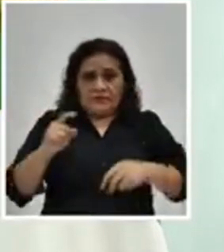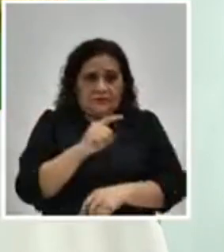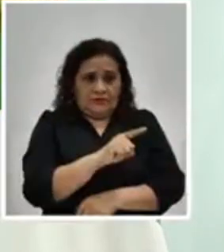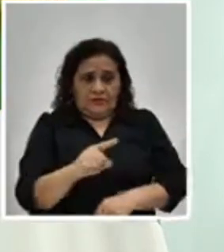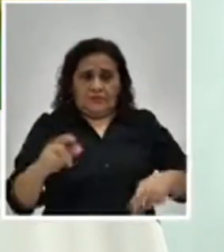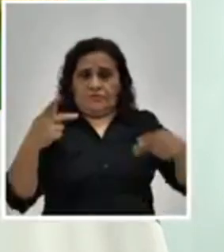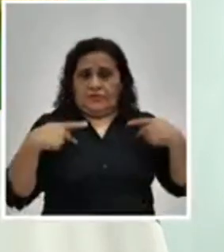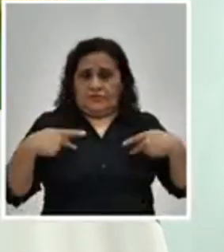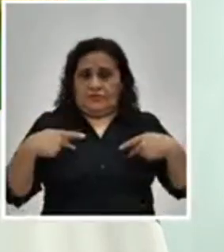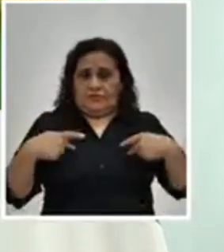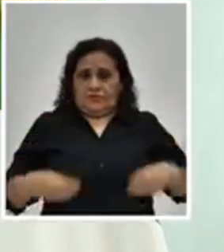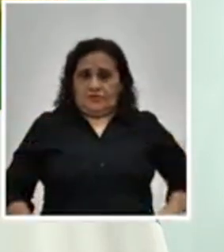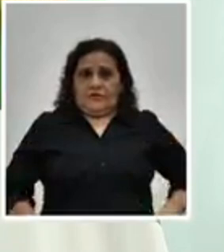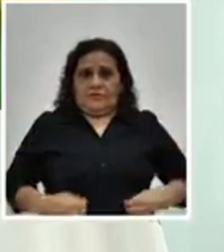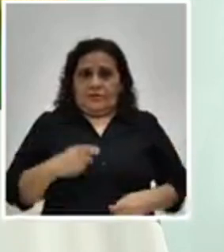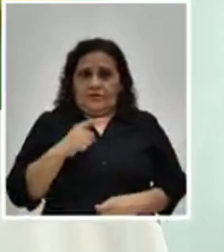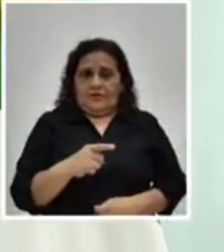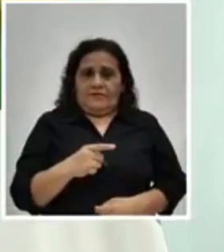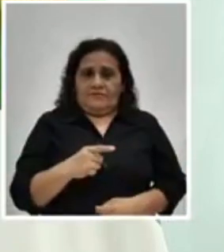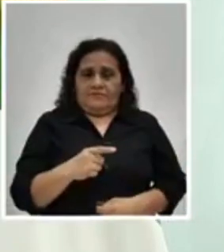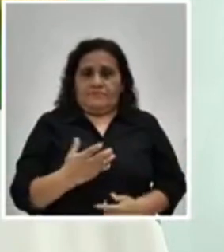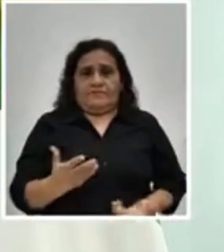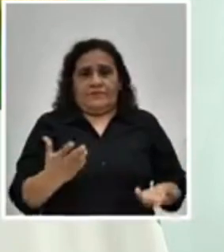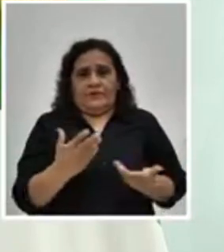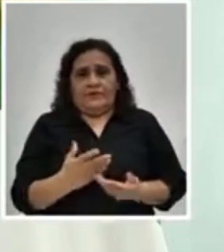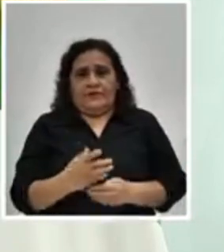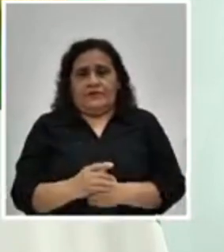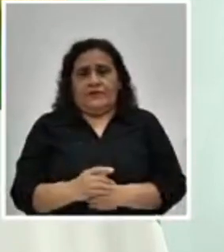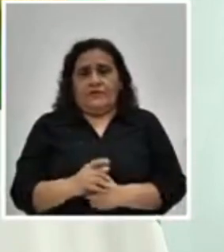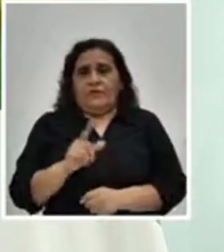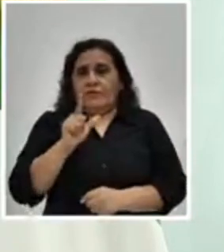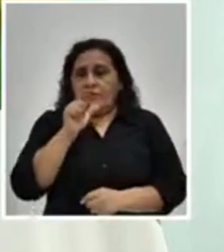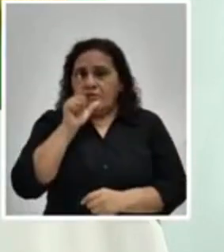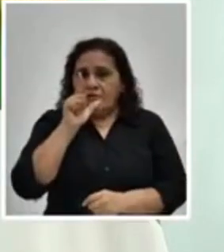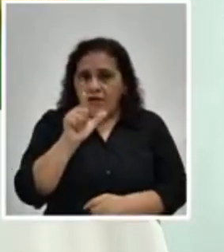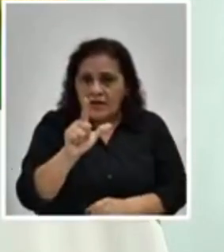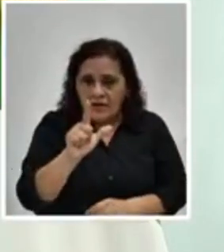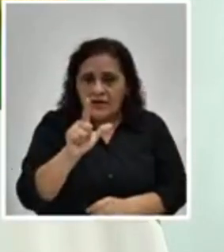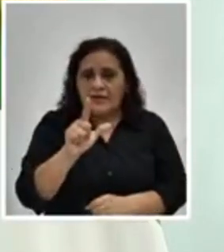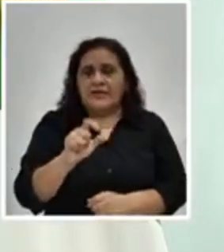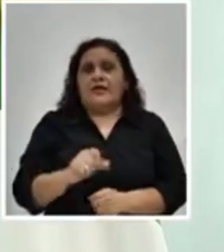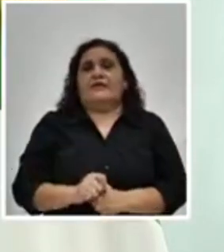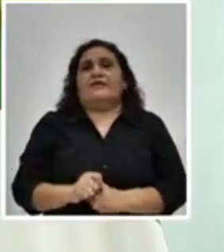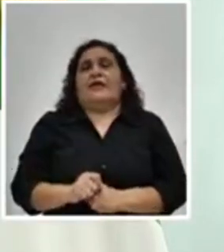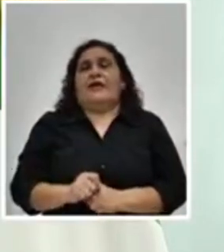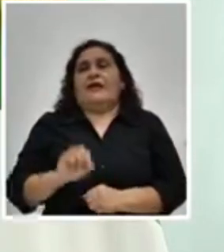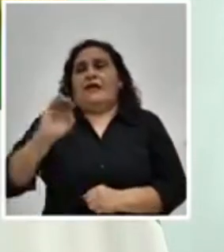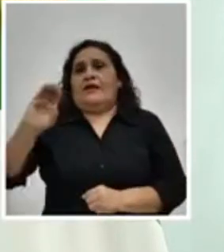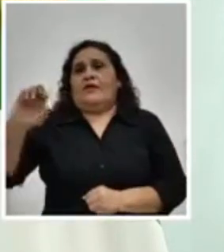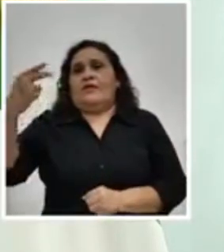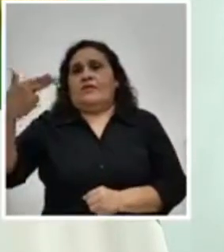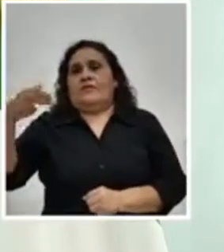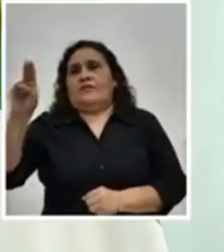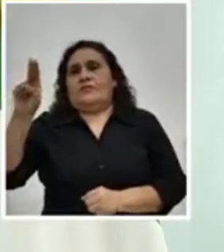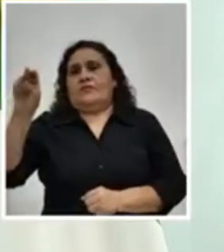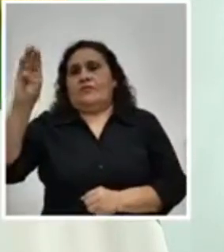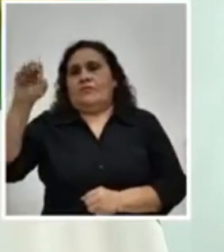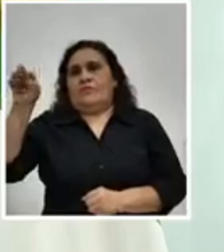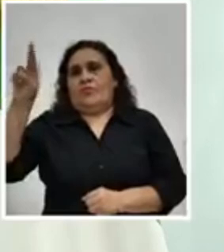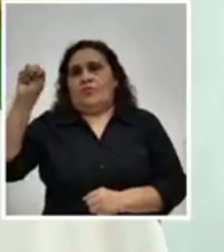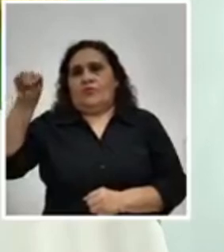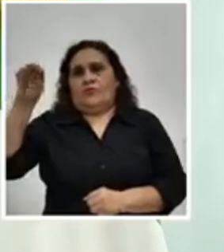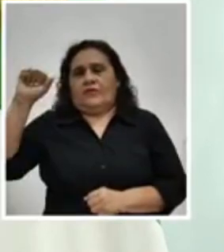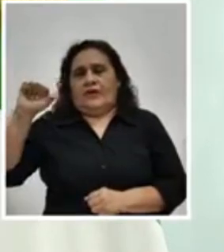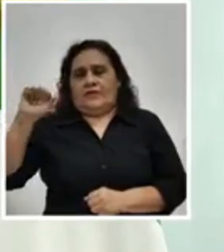de calidad. Se hicieron las letras emblemáticas de la comisaría de Chuburná. El refugio pesquero de